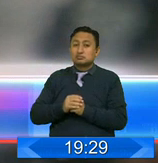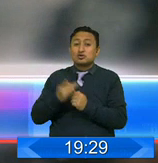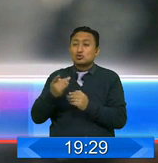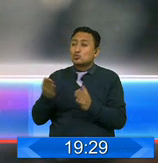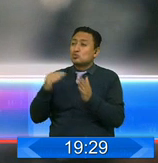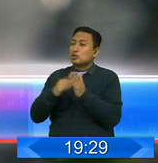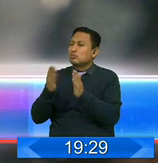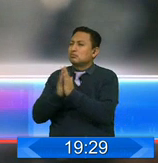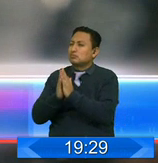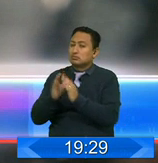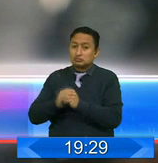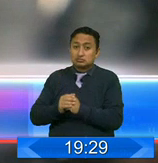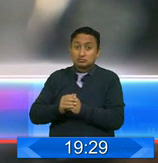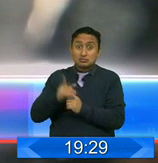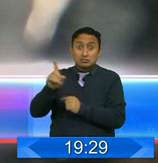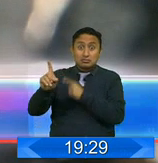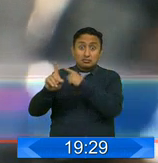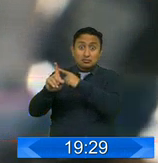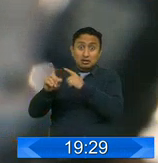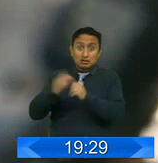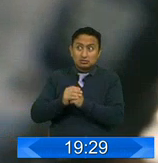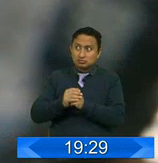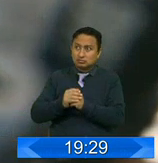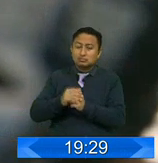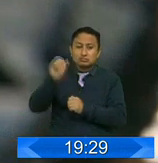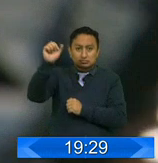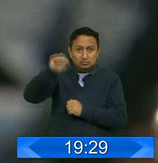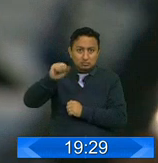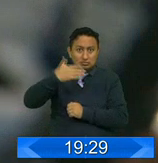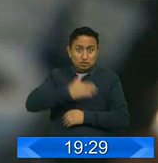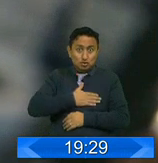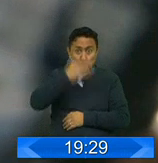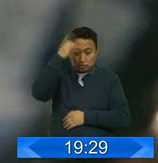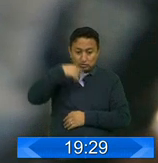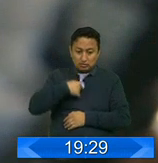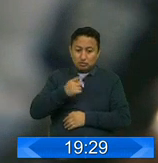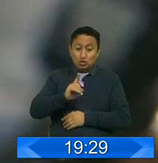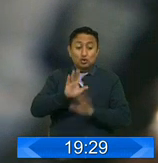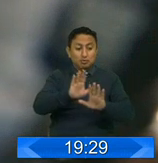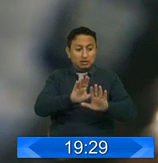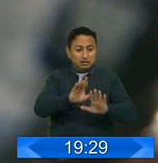veces y fue él el que decidió dar aviso